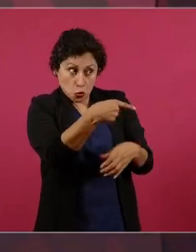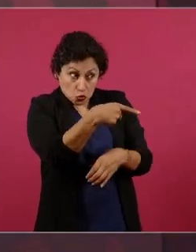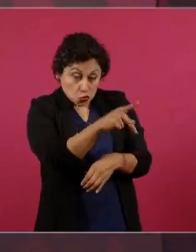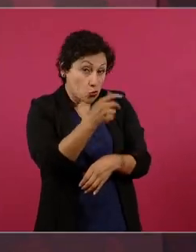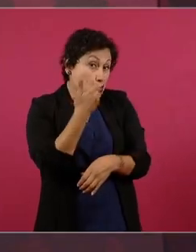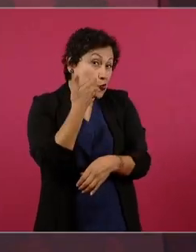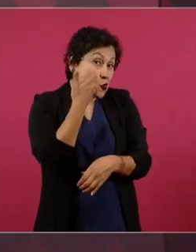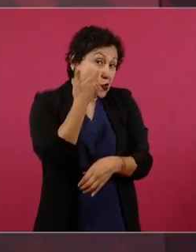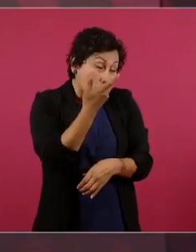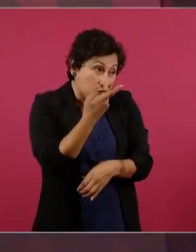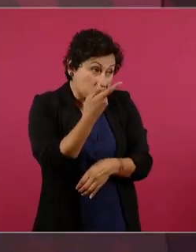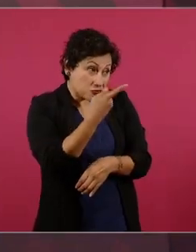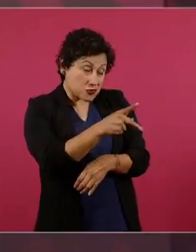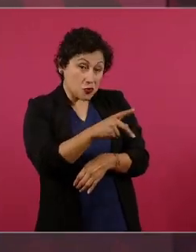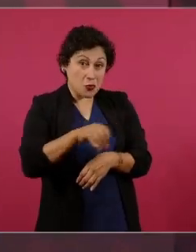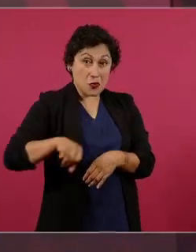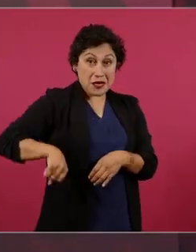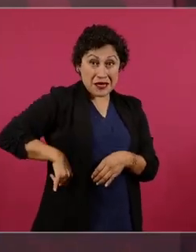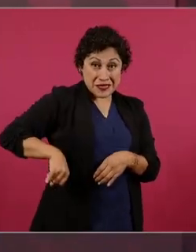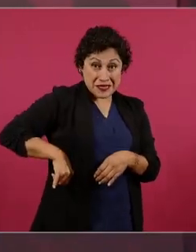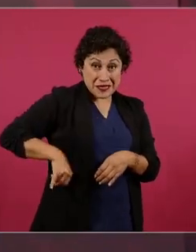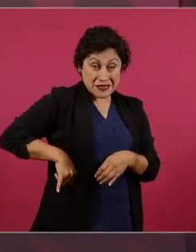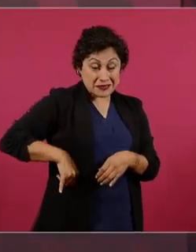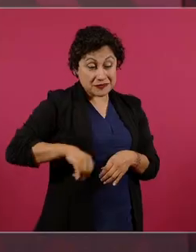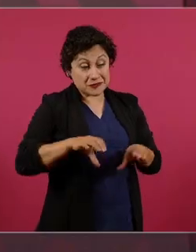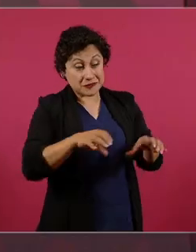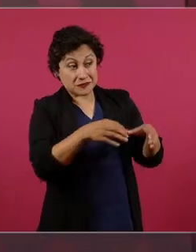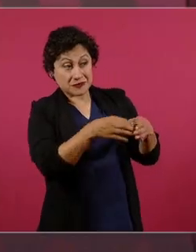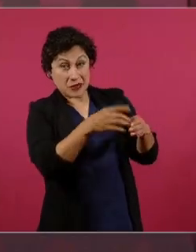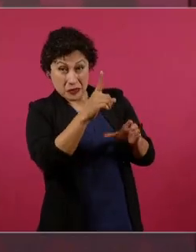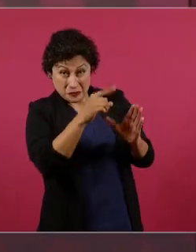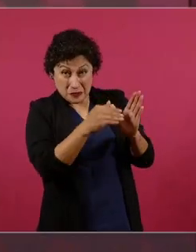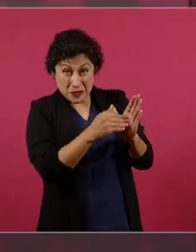de 1,000, cuando mucho?